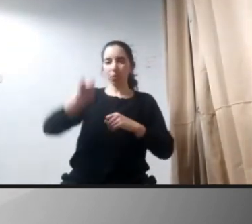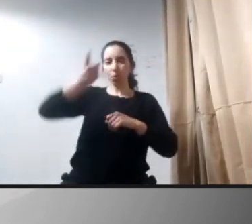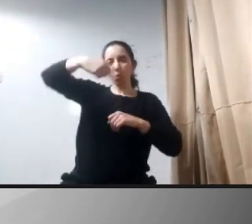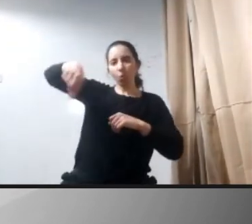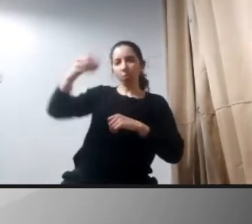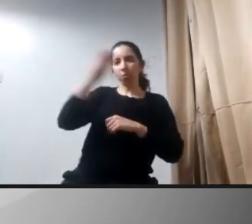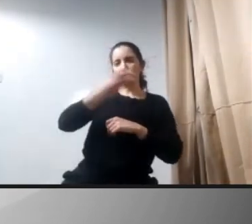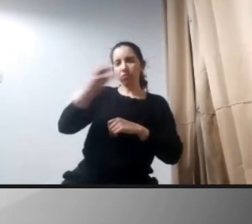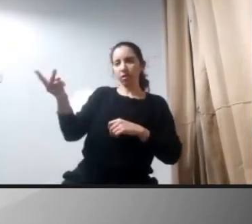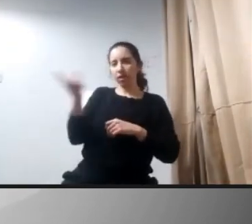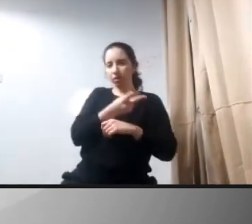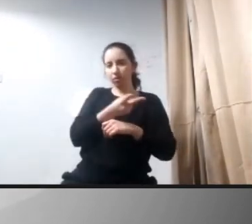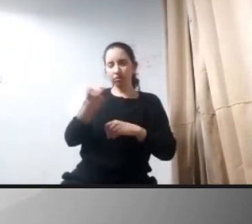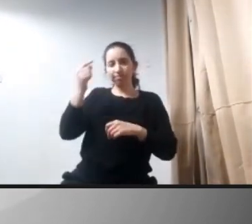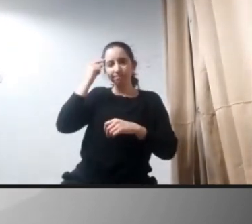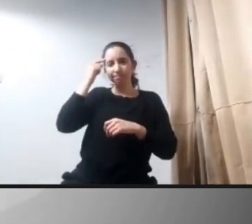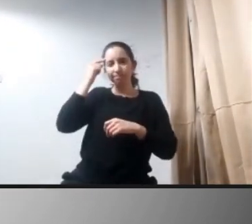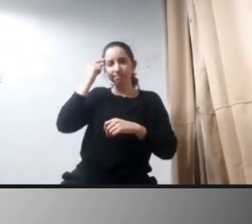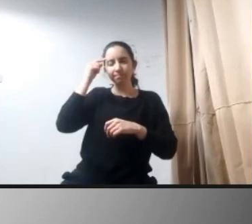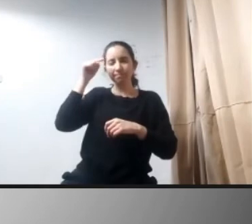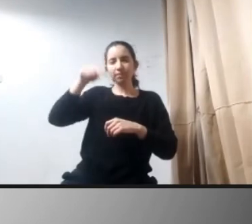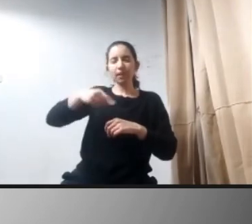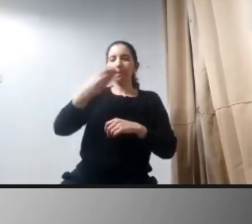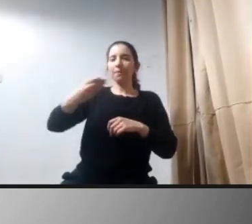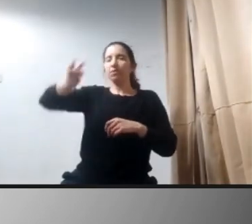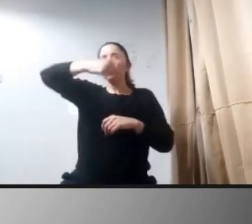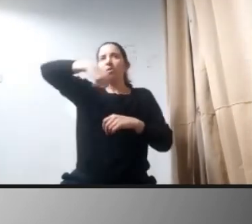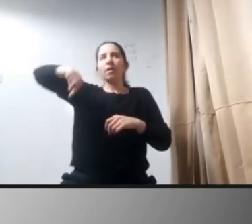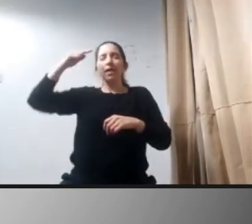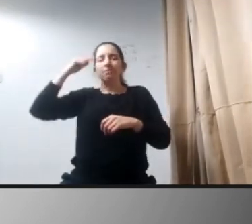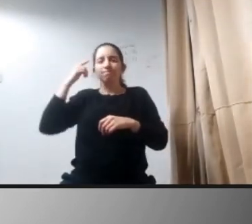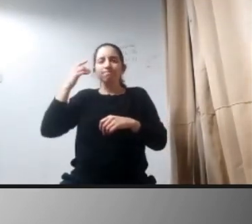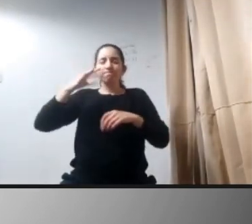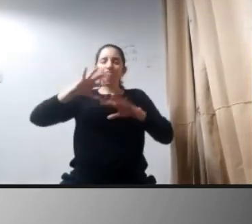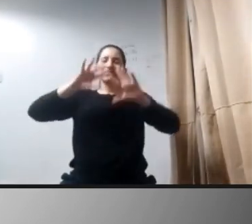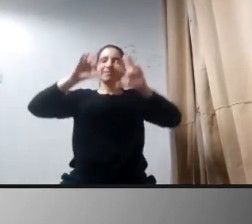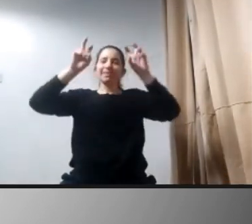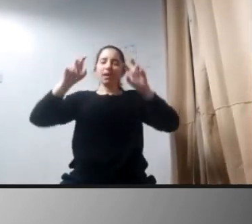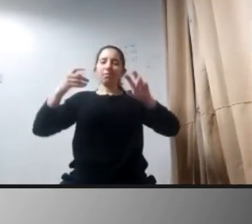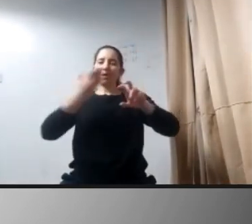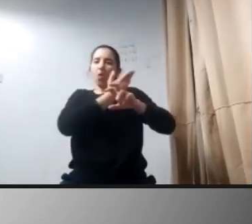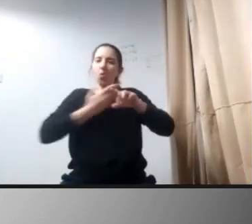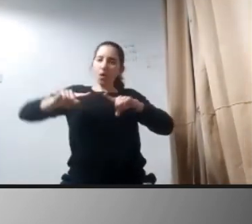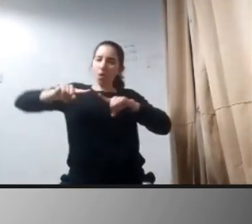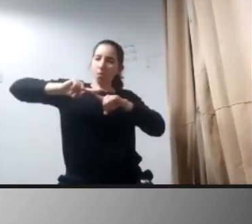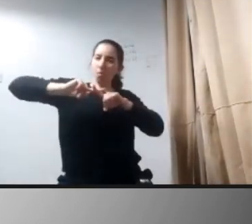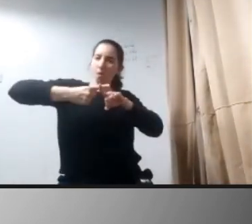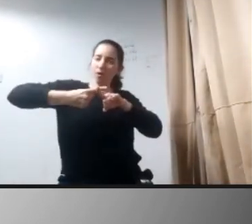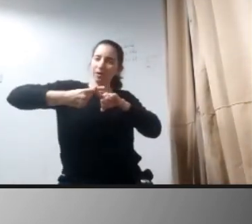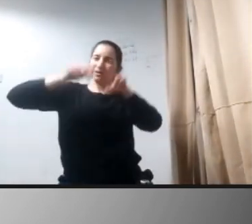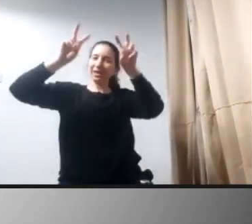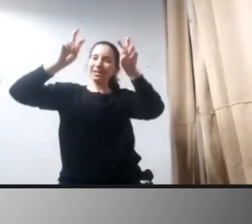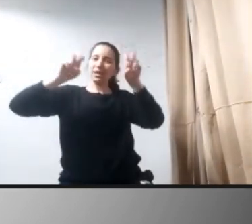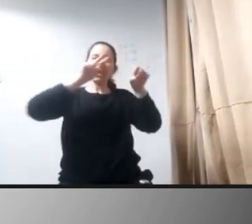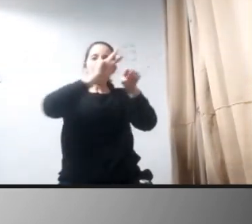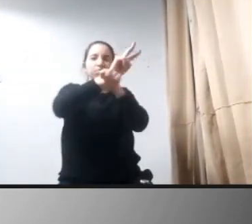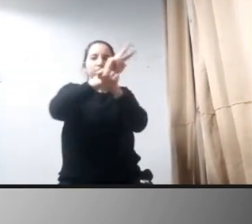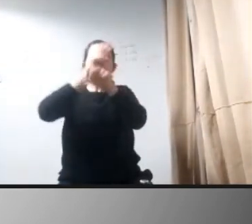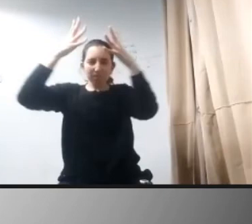¿qué recomendaciones harían a quienes hoy están pensando en políticas de cuidado? Y quizás podemos mantener el mismo orden, Carlos, después Mauro.